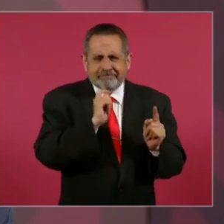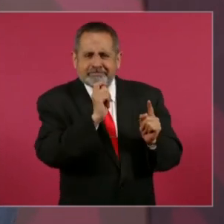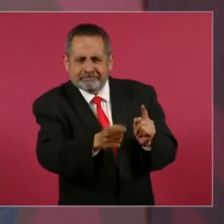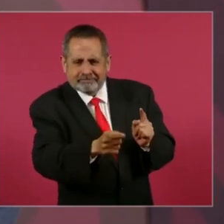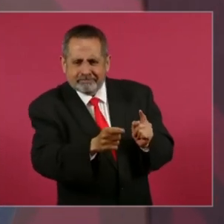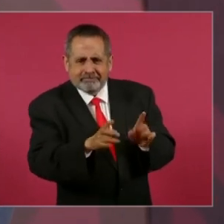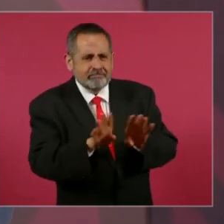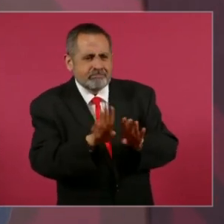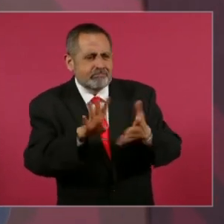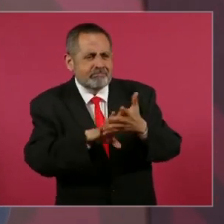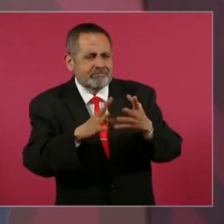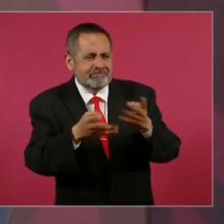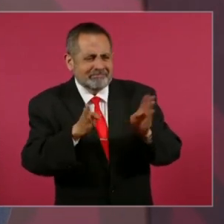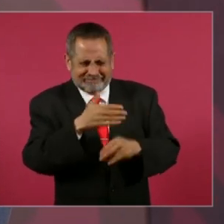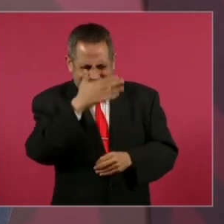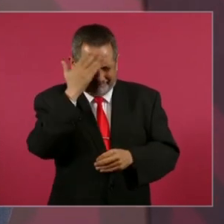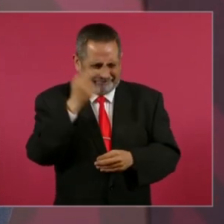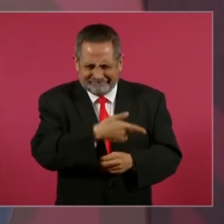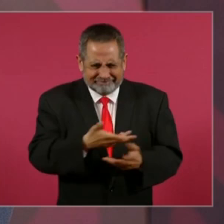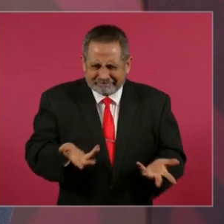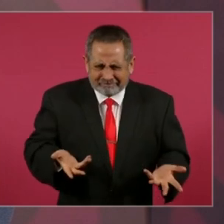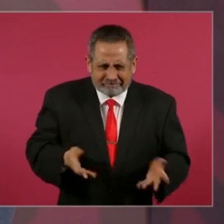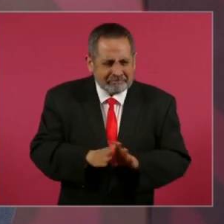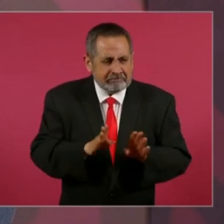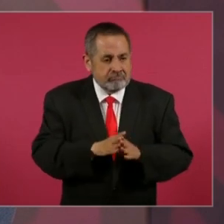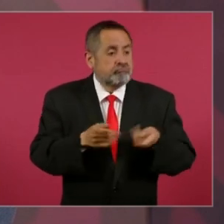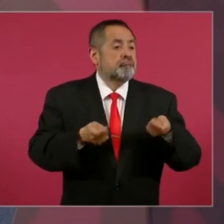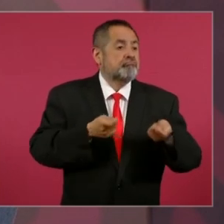de un reclusorio?